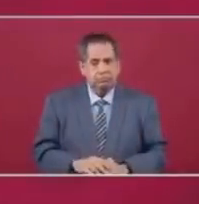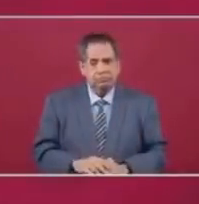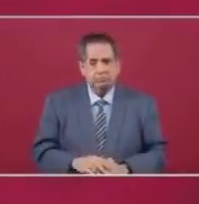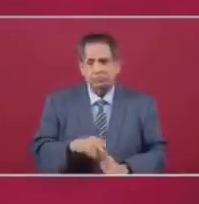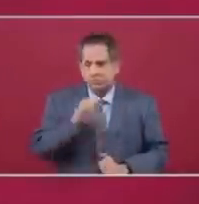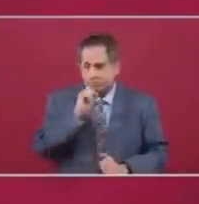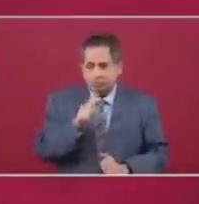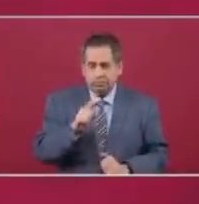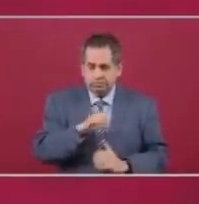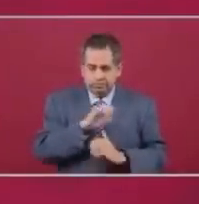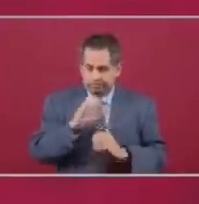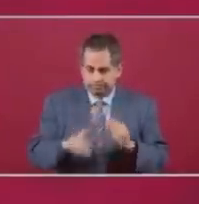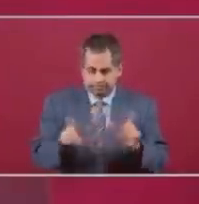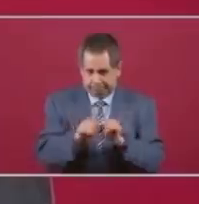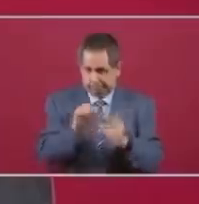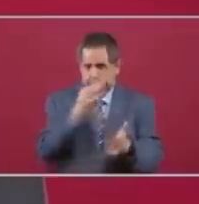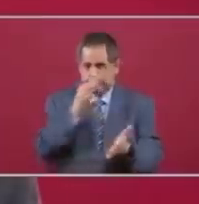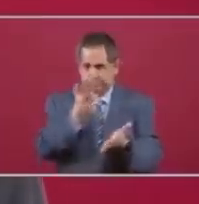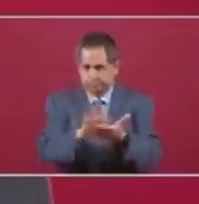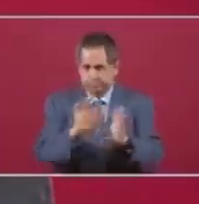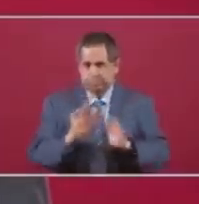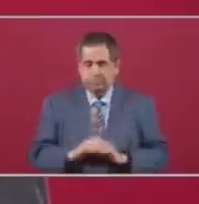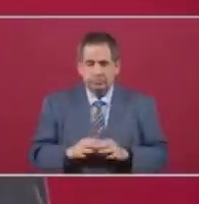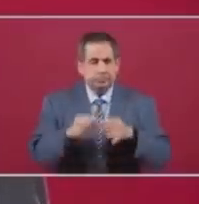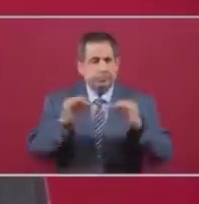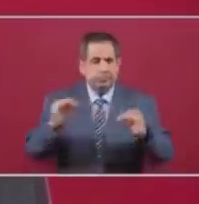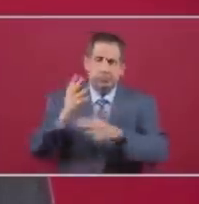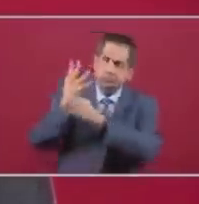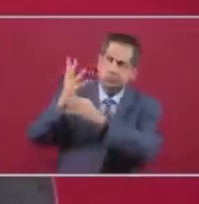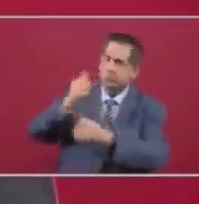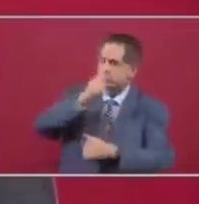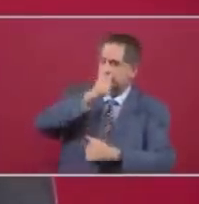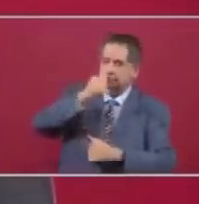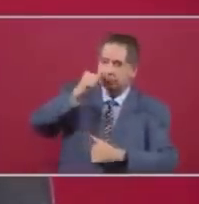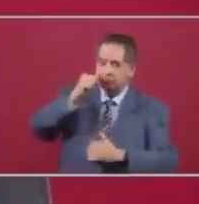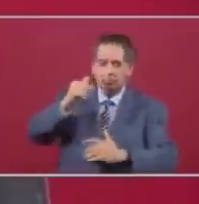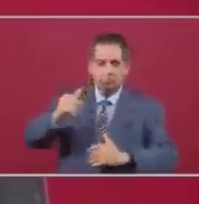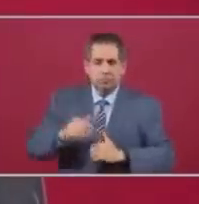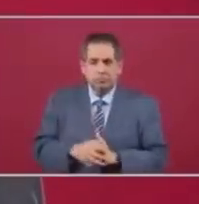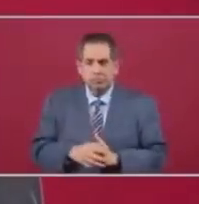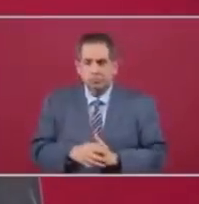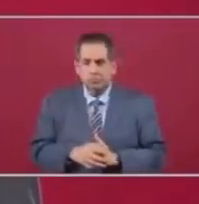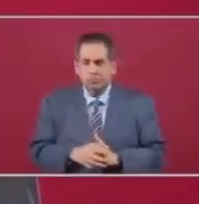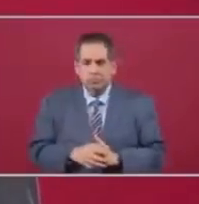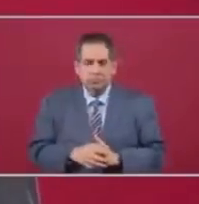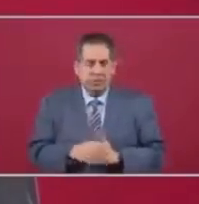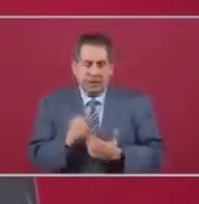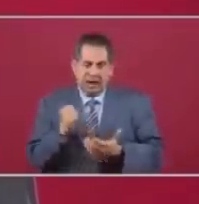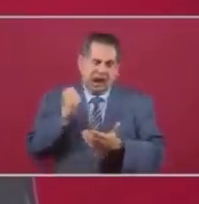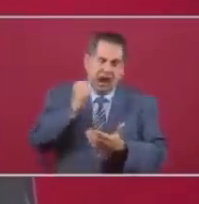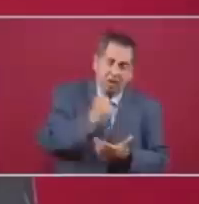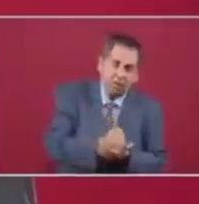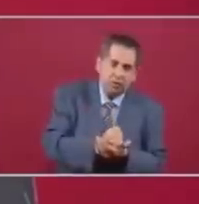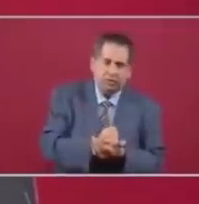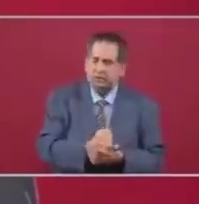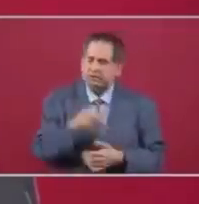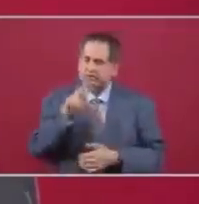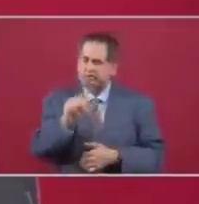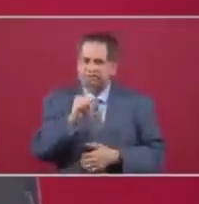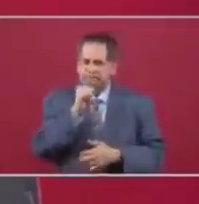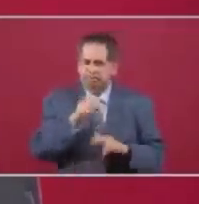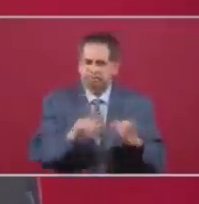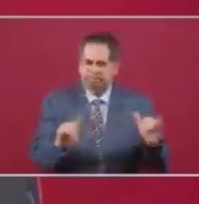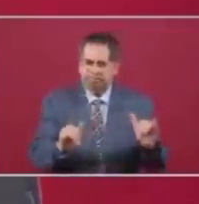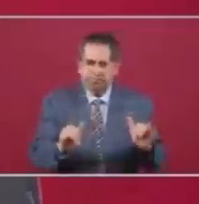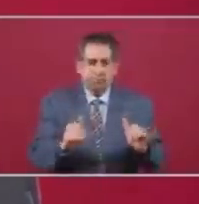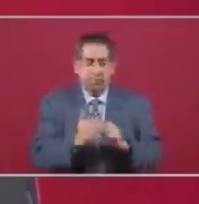y termino con la frase de Juárez: nada por la fuerza,